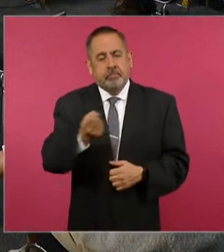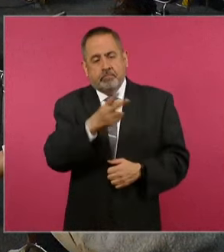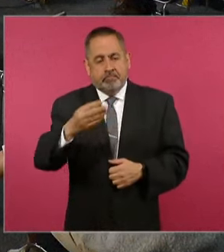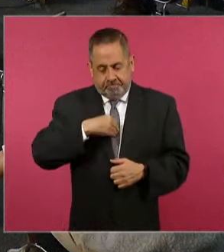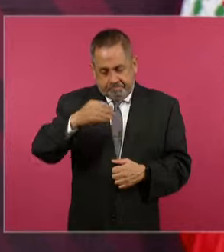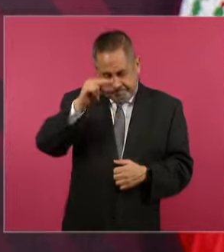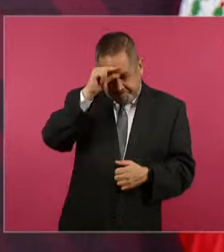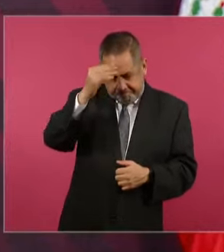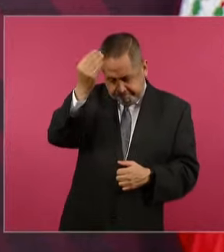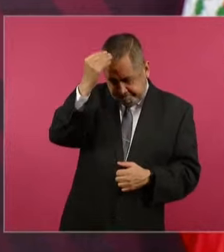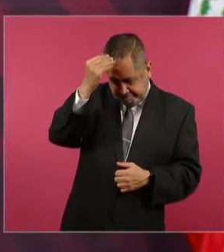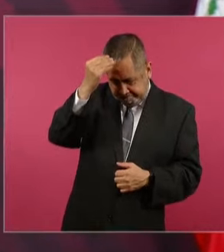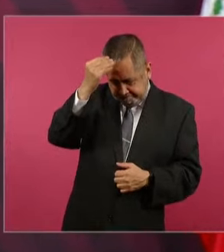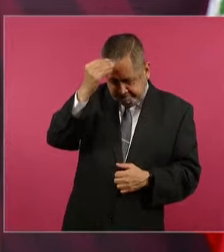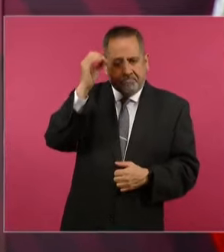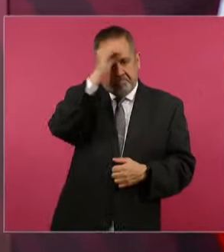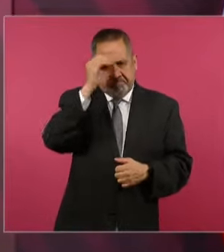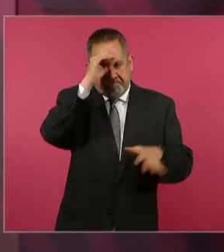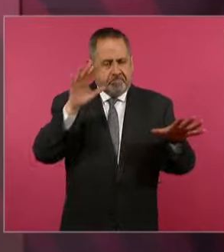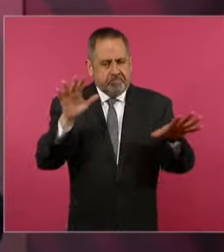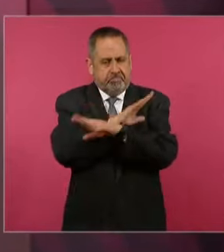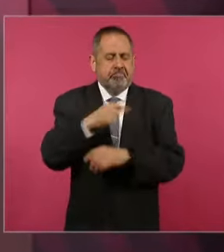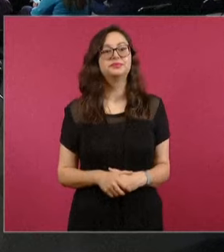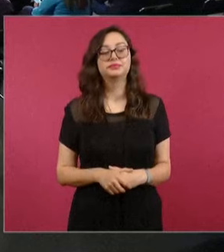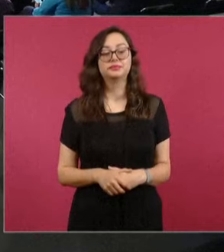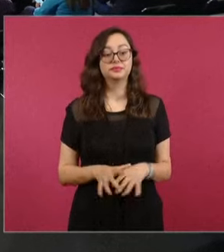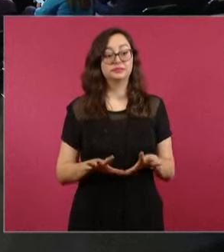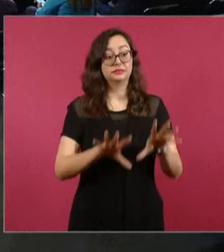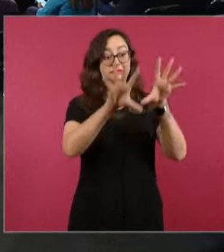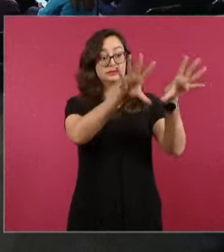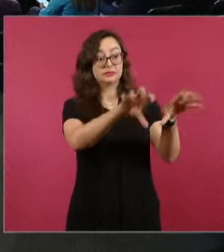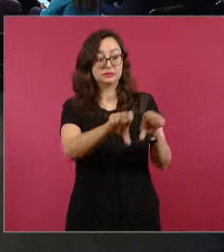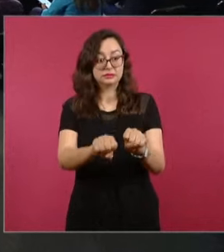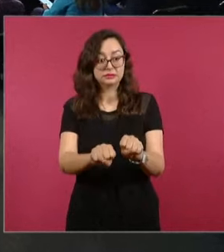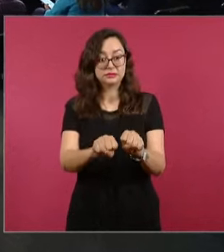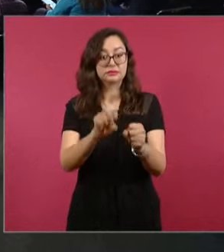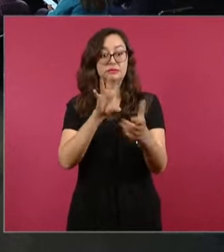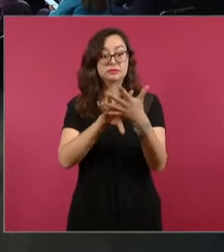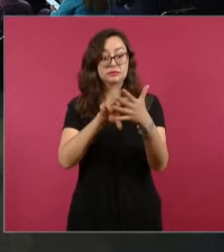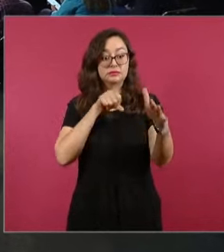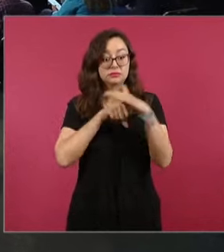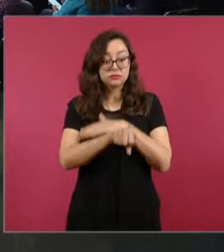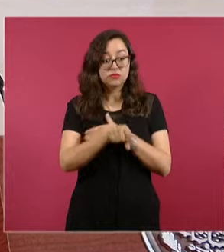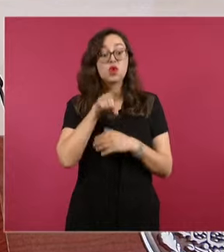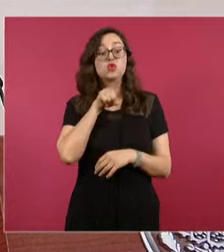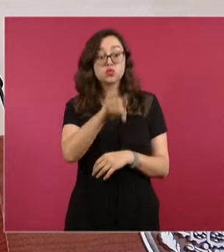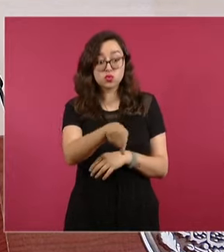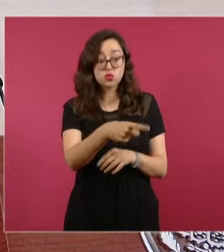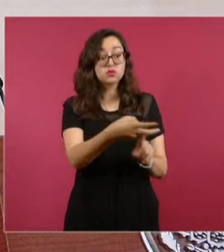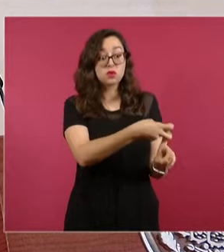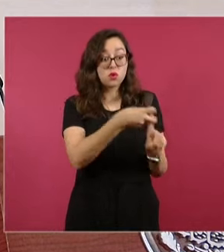de seguridad pública de Sinaloa un reporte de esa institución al que tuvo acceso un colaborador de la France press señala que los